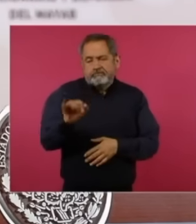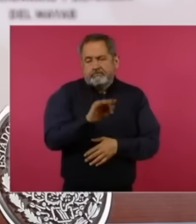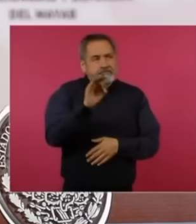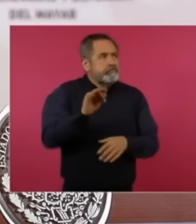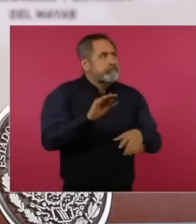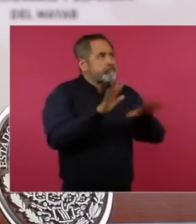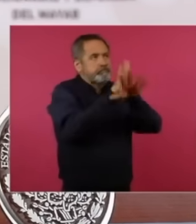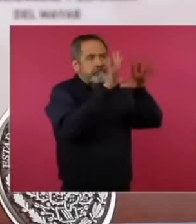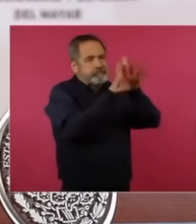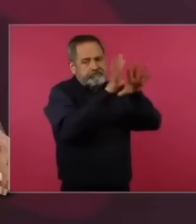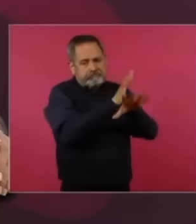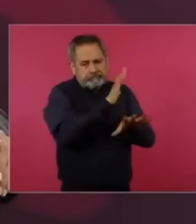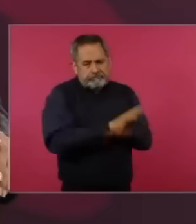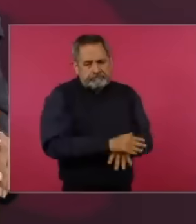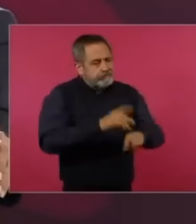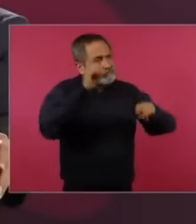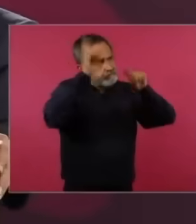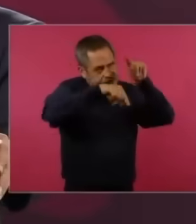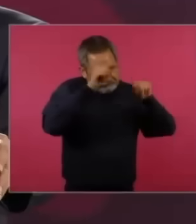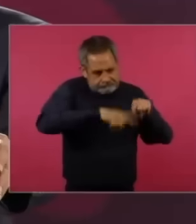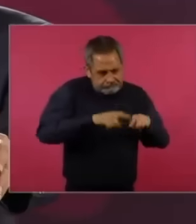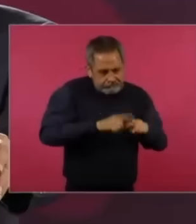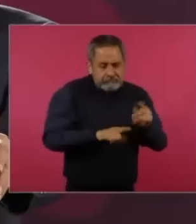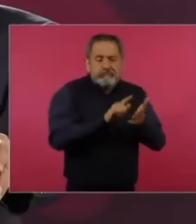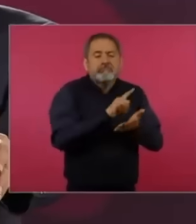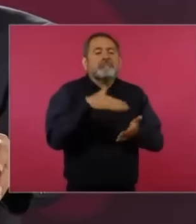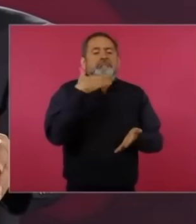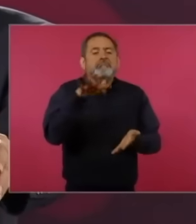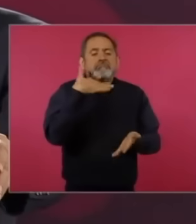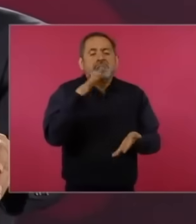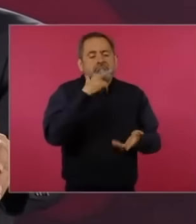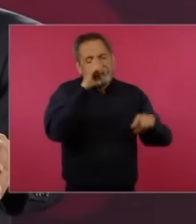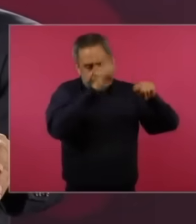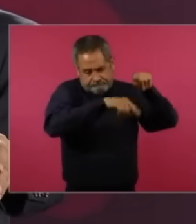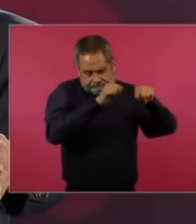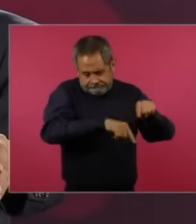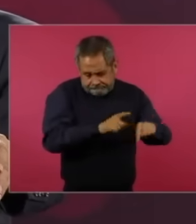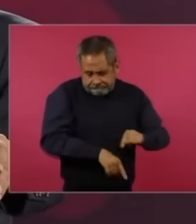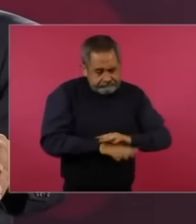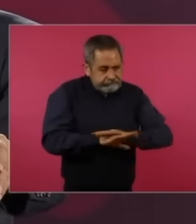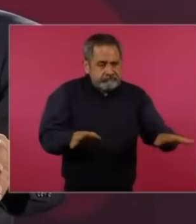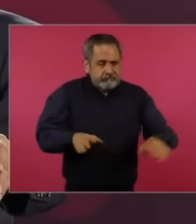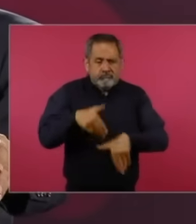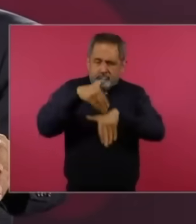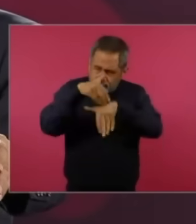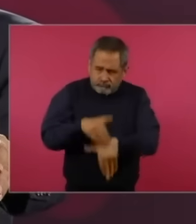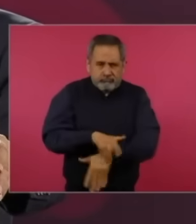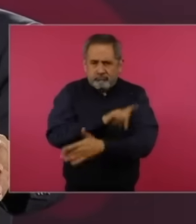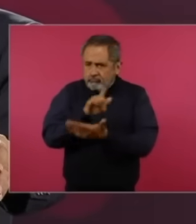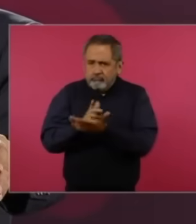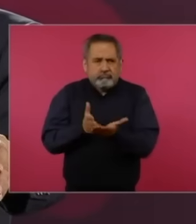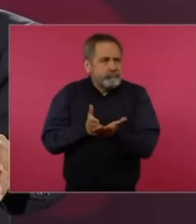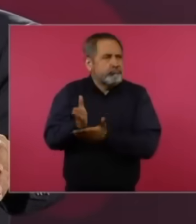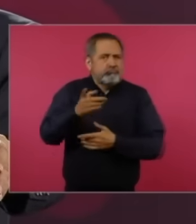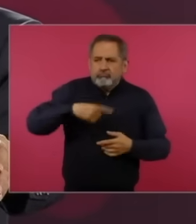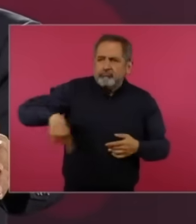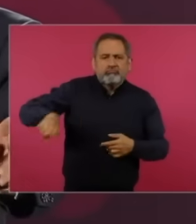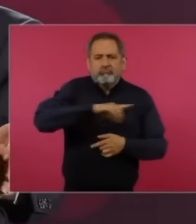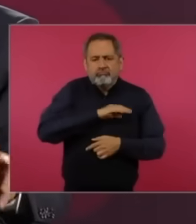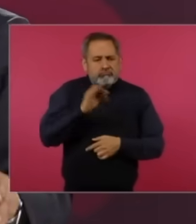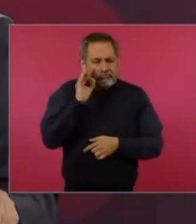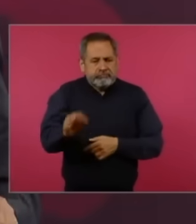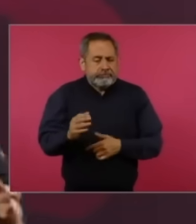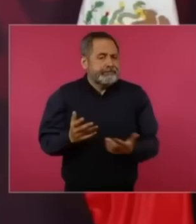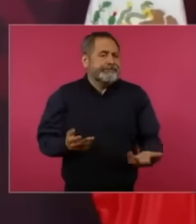eh el que no haya corrupción que haya un auténtico estado de derecho y